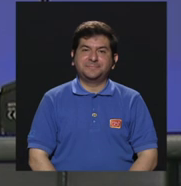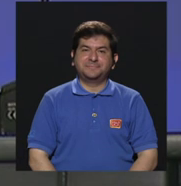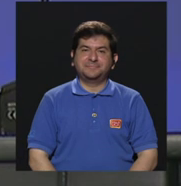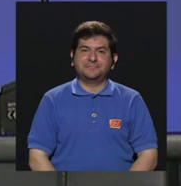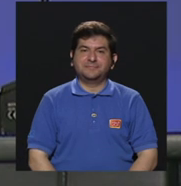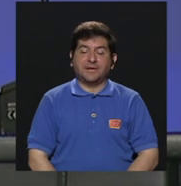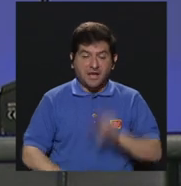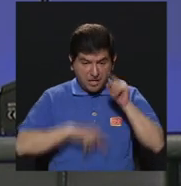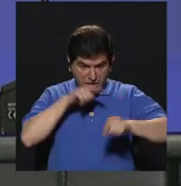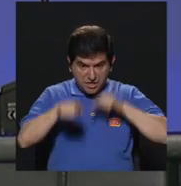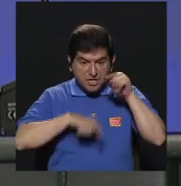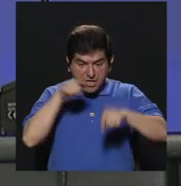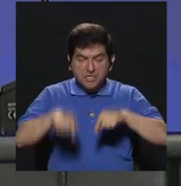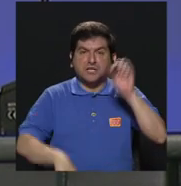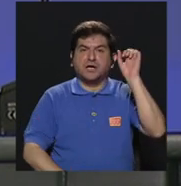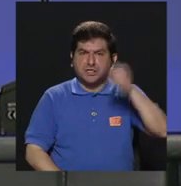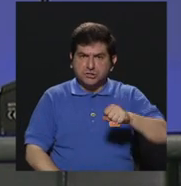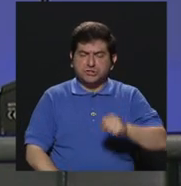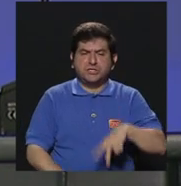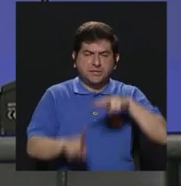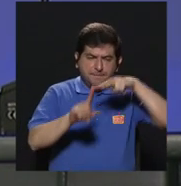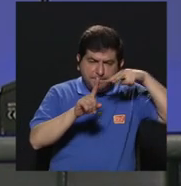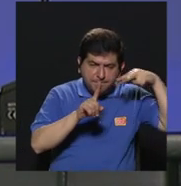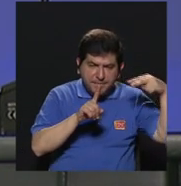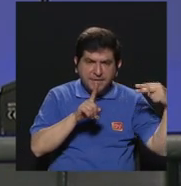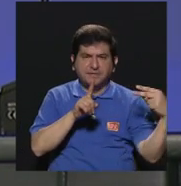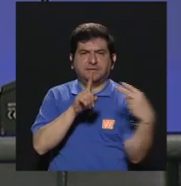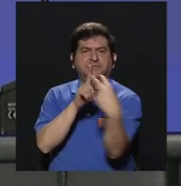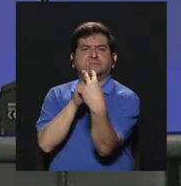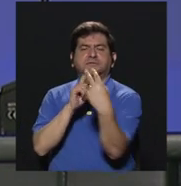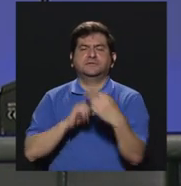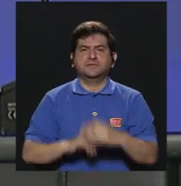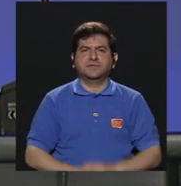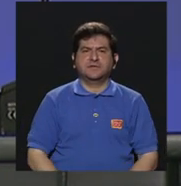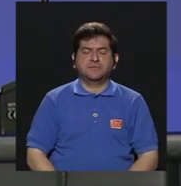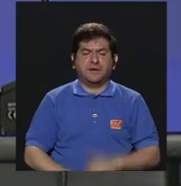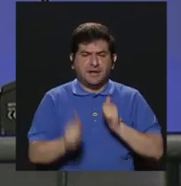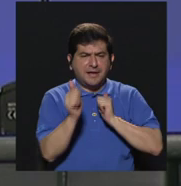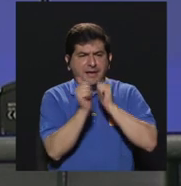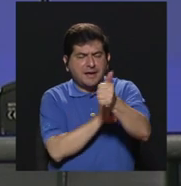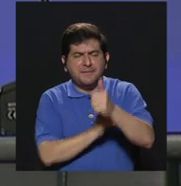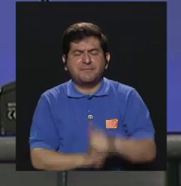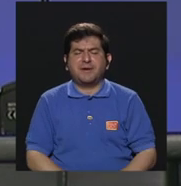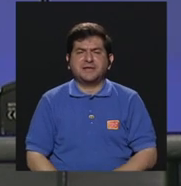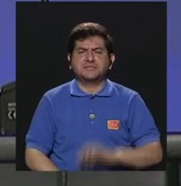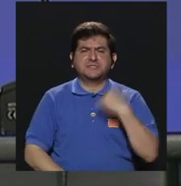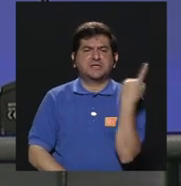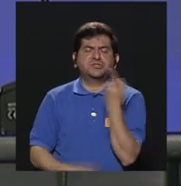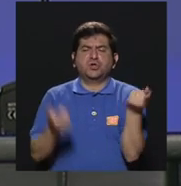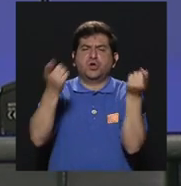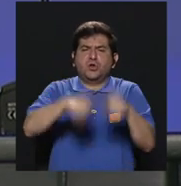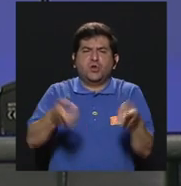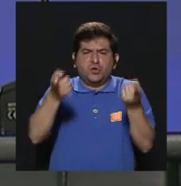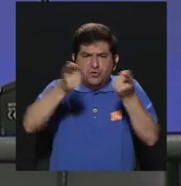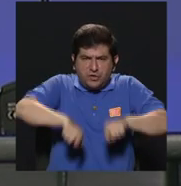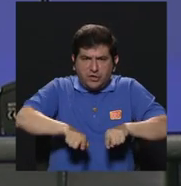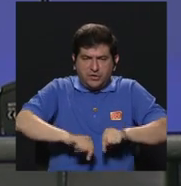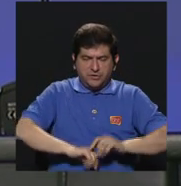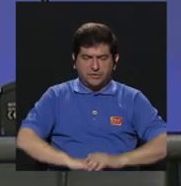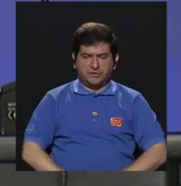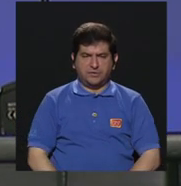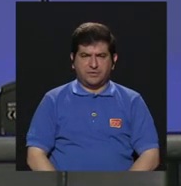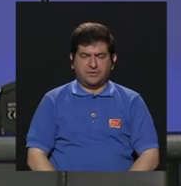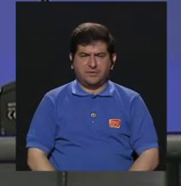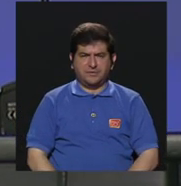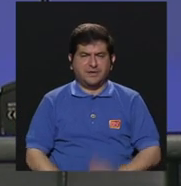Es crítica la perspectiva que supera lo fenomenológico, que